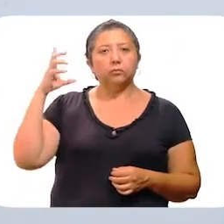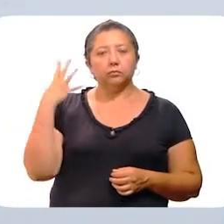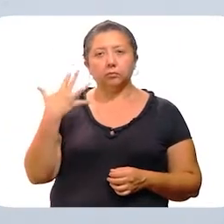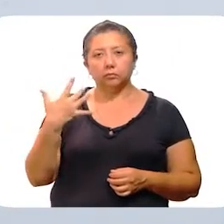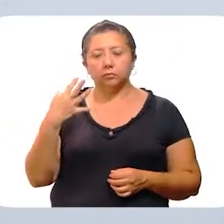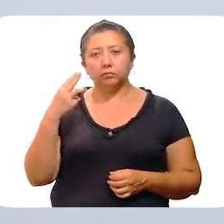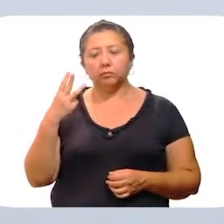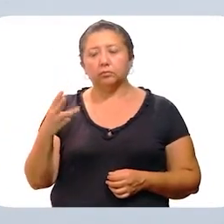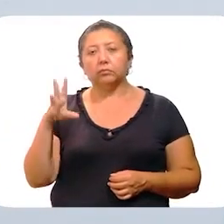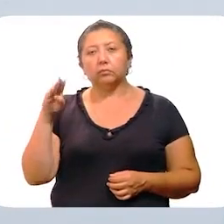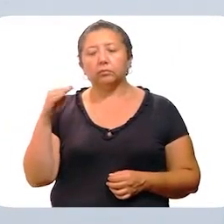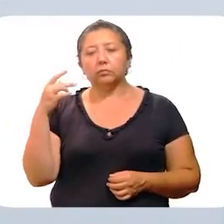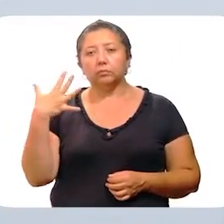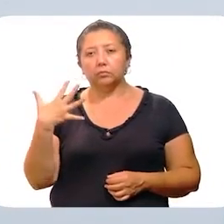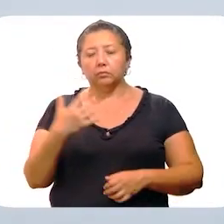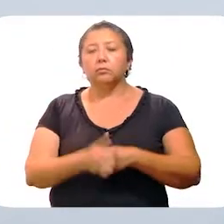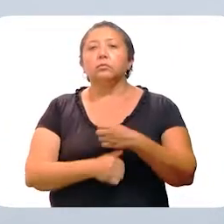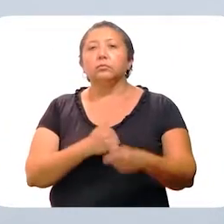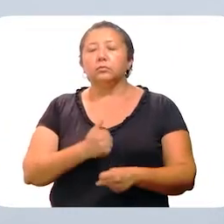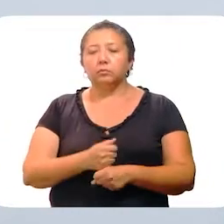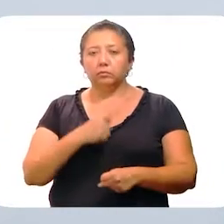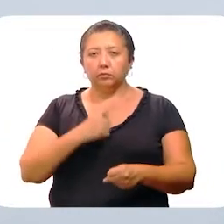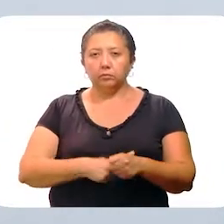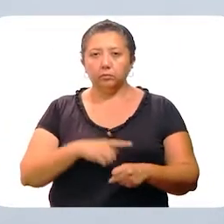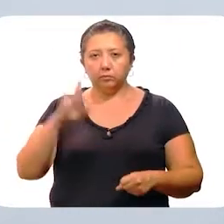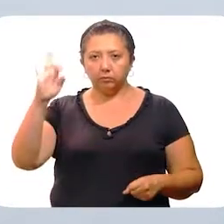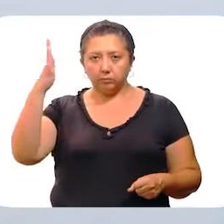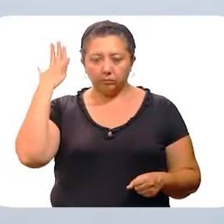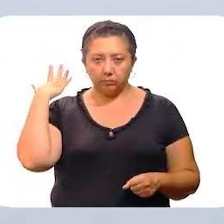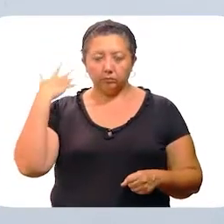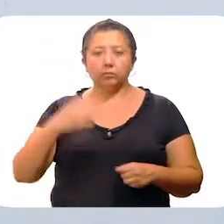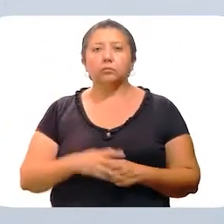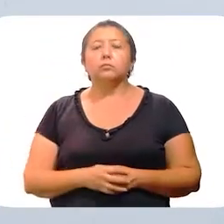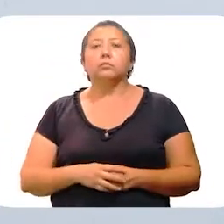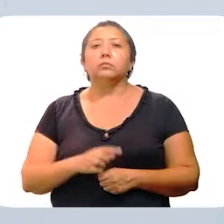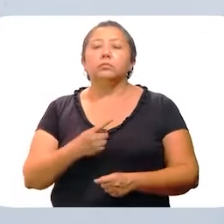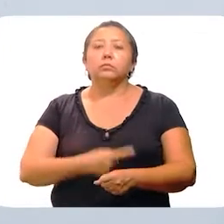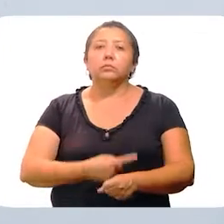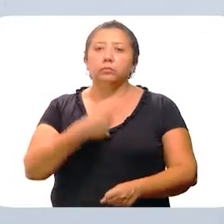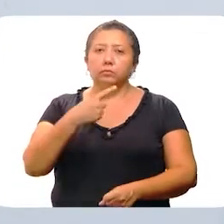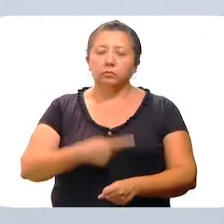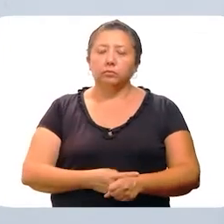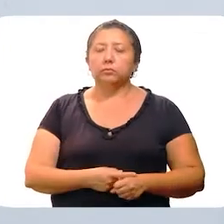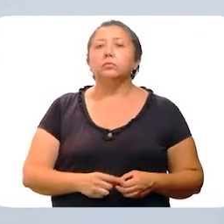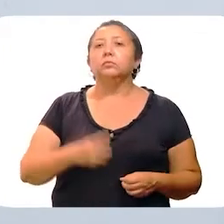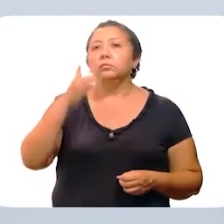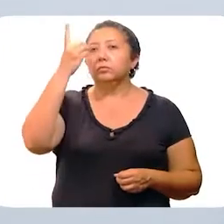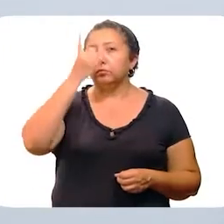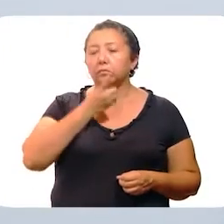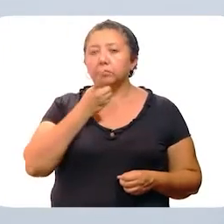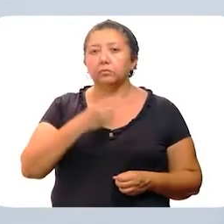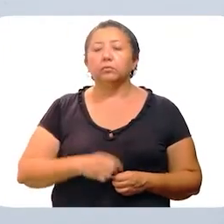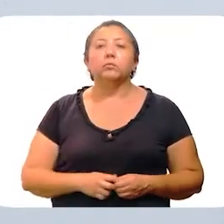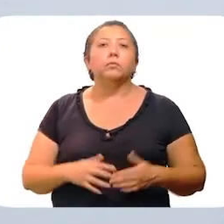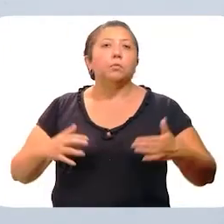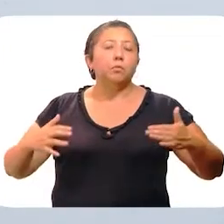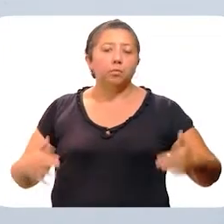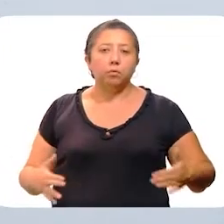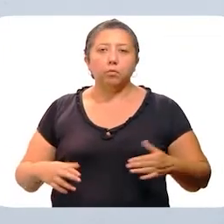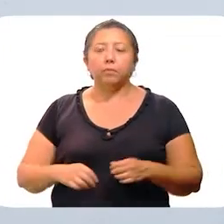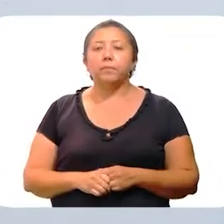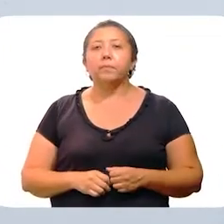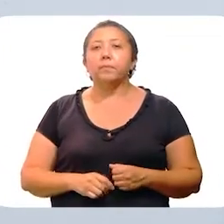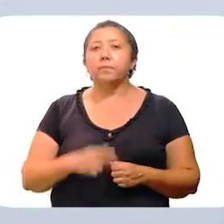de 53 a 95 años. Sus principales enfermedades fueron hipertensión arterial sistémica, diabetes mellitus,